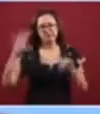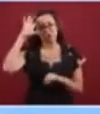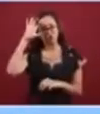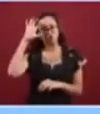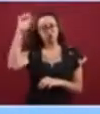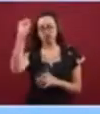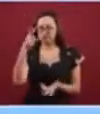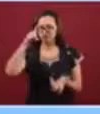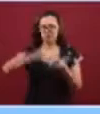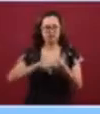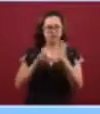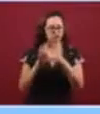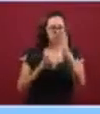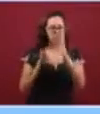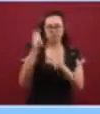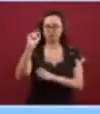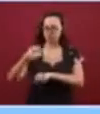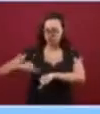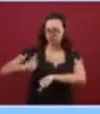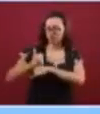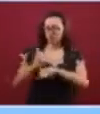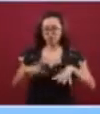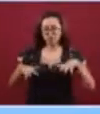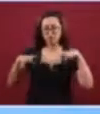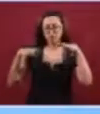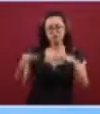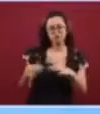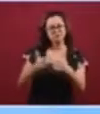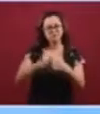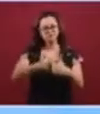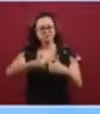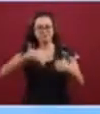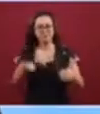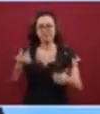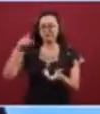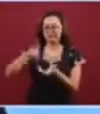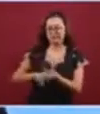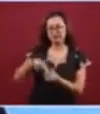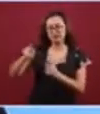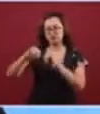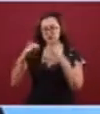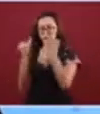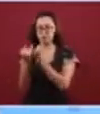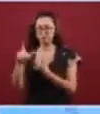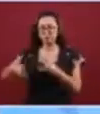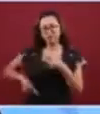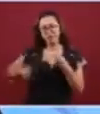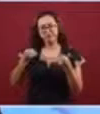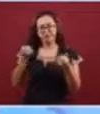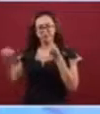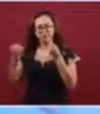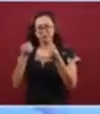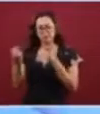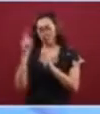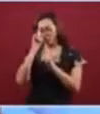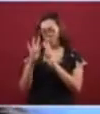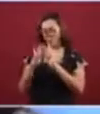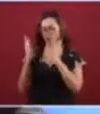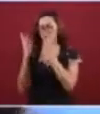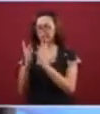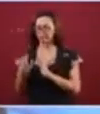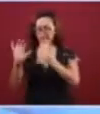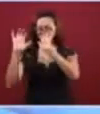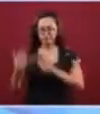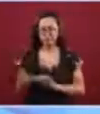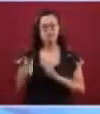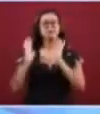concepción constitucional es de autonomía, regida por una junta de gobierno y un consejo editorial, que ya hemos